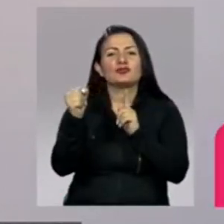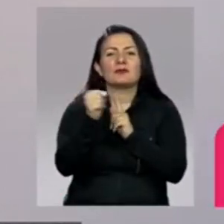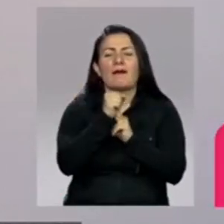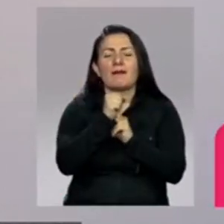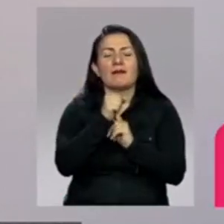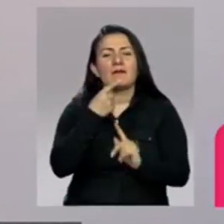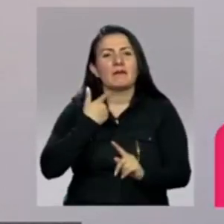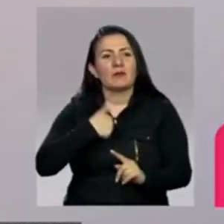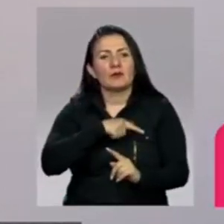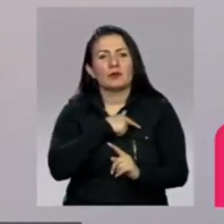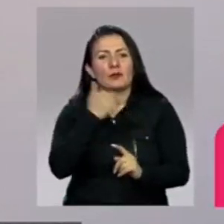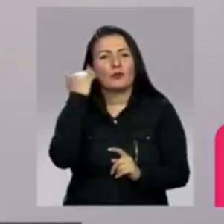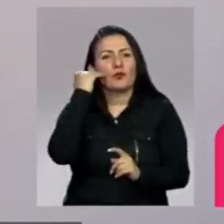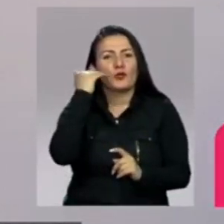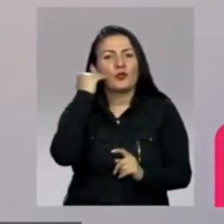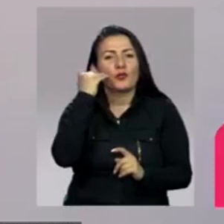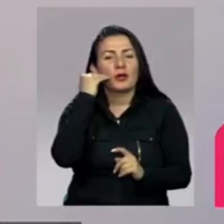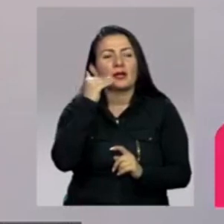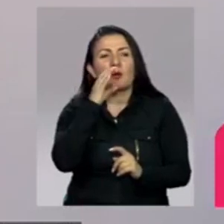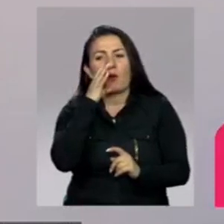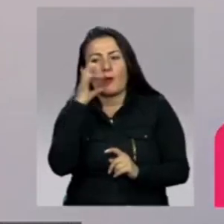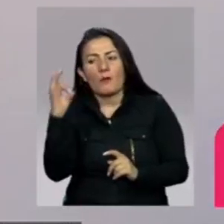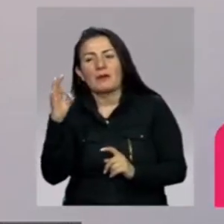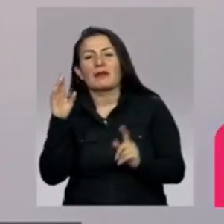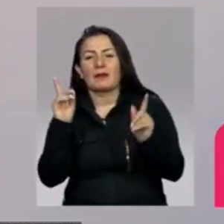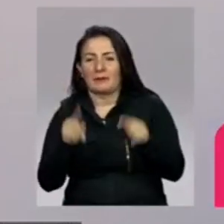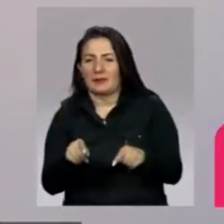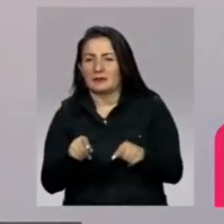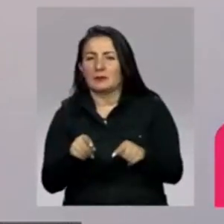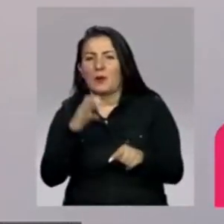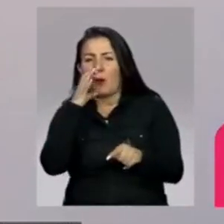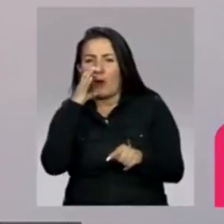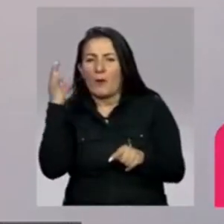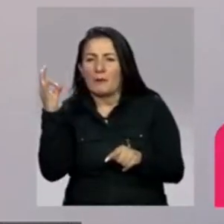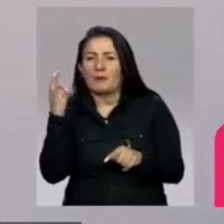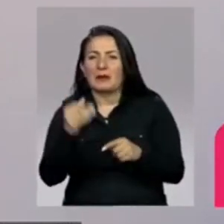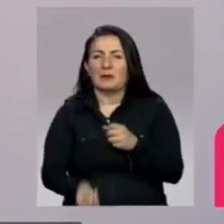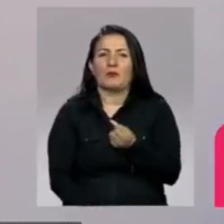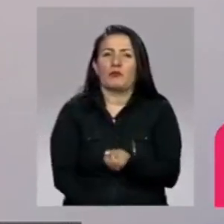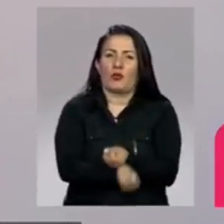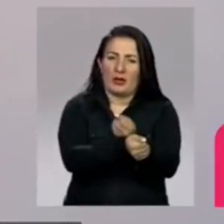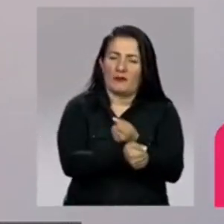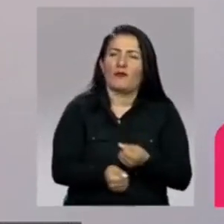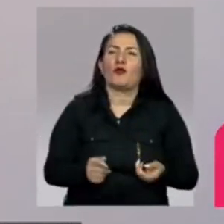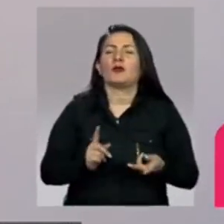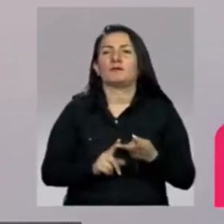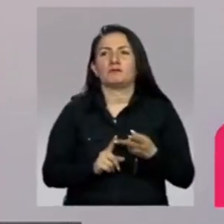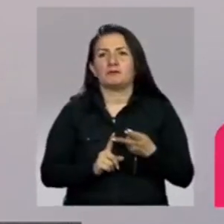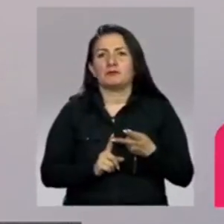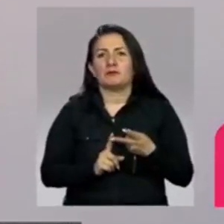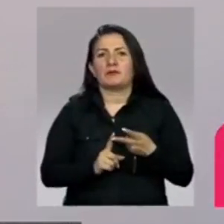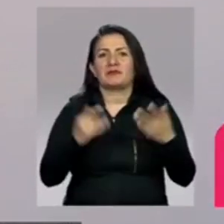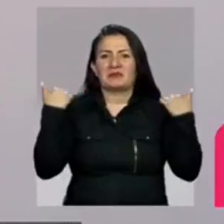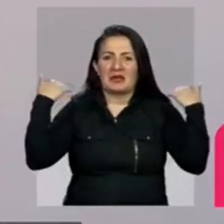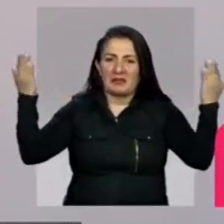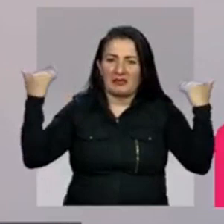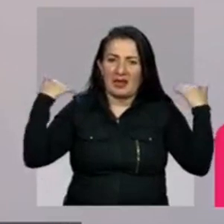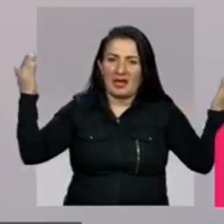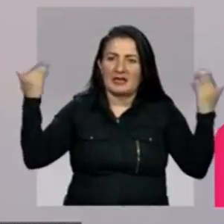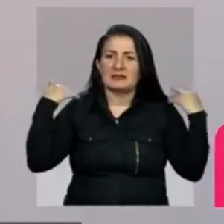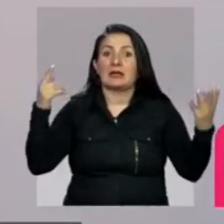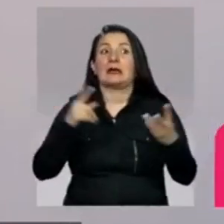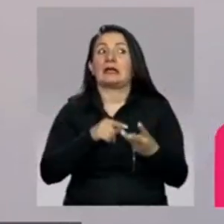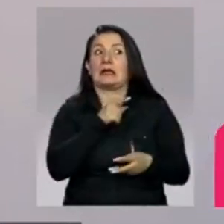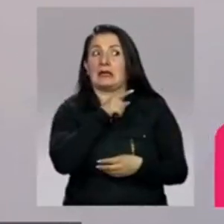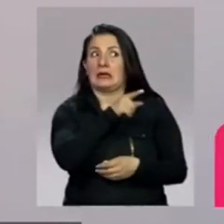en nosotros las mujeres, pero también en los hombres. Los hombres que juegan voleibol, que hacen gimnasia artística,